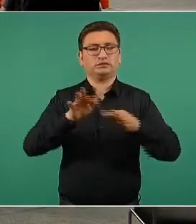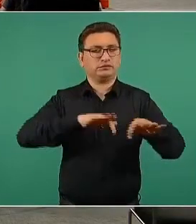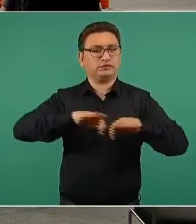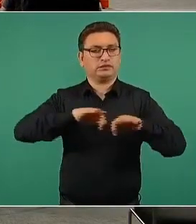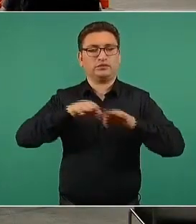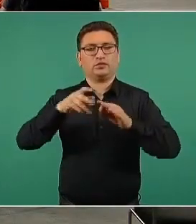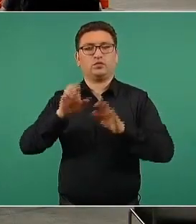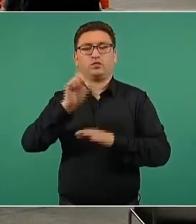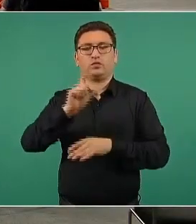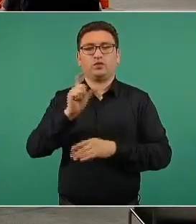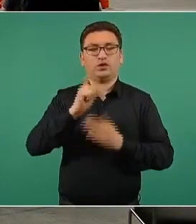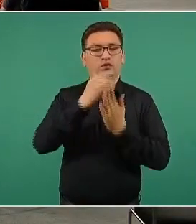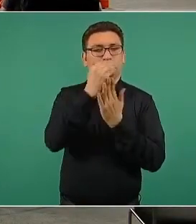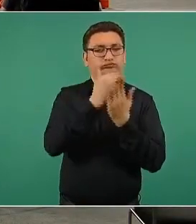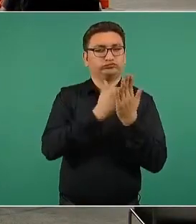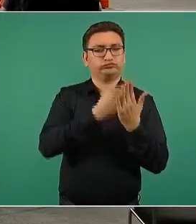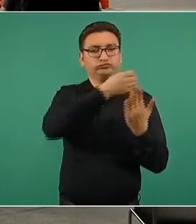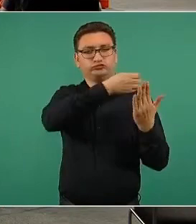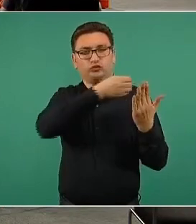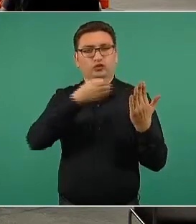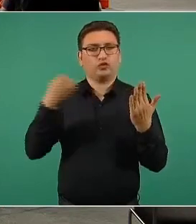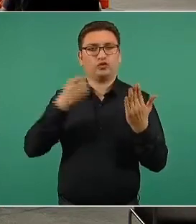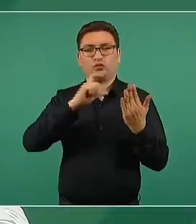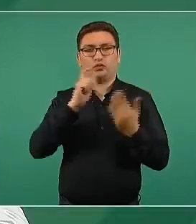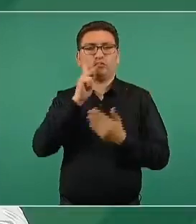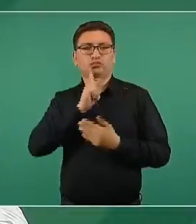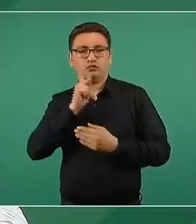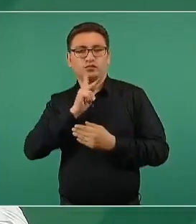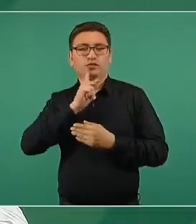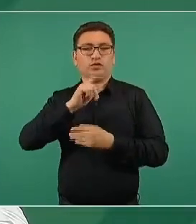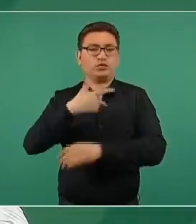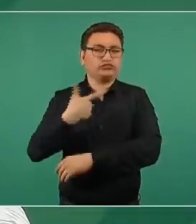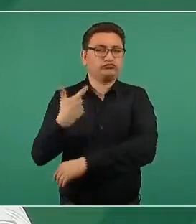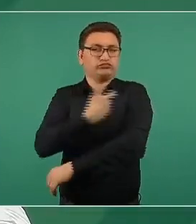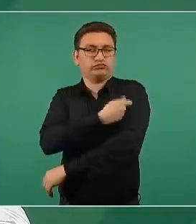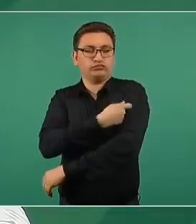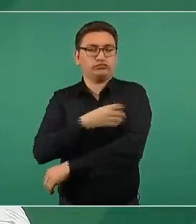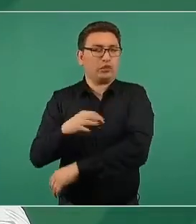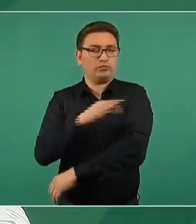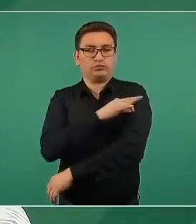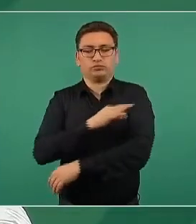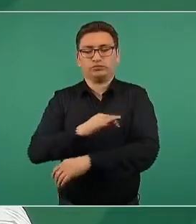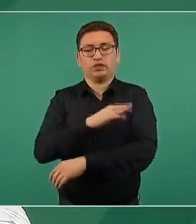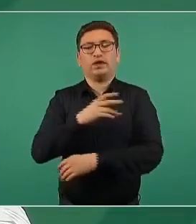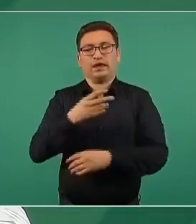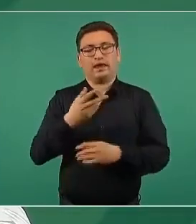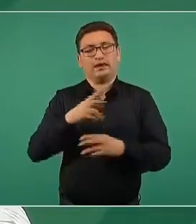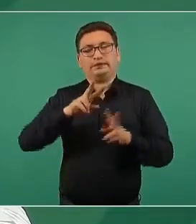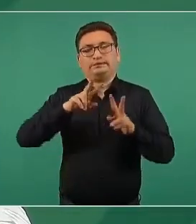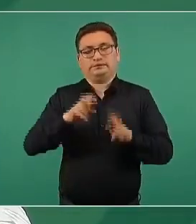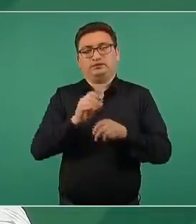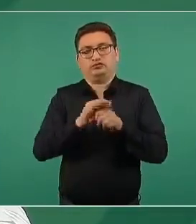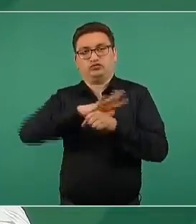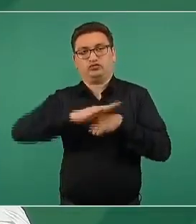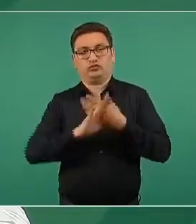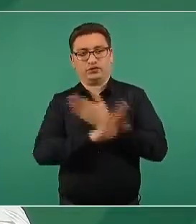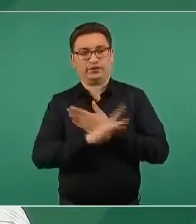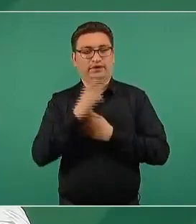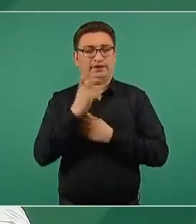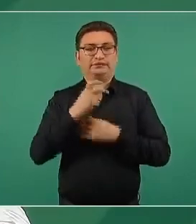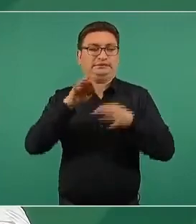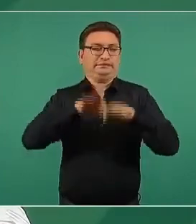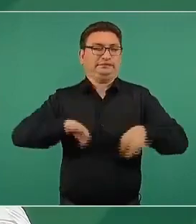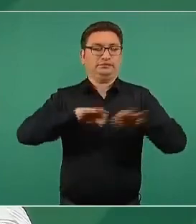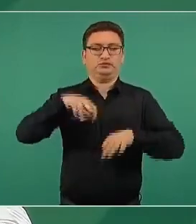diseño de protocolos para ensayos clínicos de 3 vacunas contra COVID. Entonces, pues será muy interesante escuchar sobre